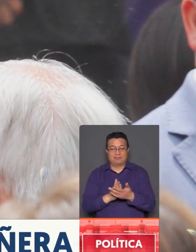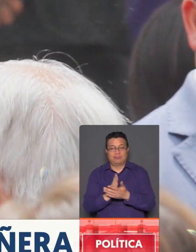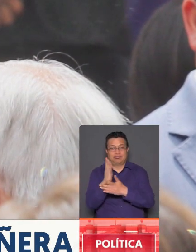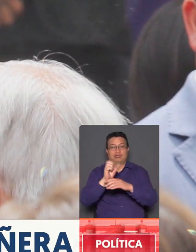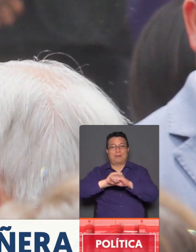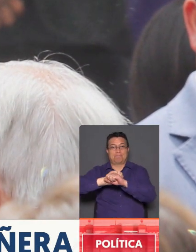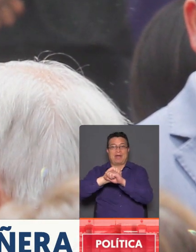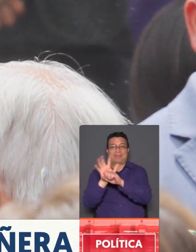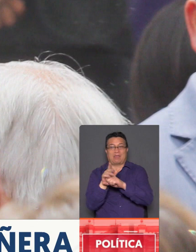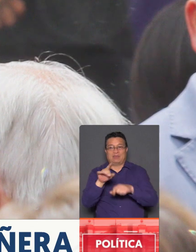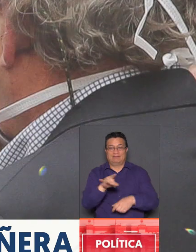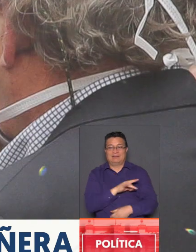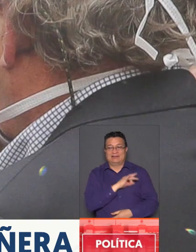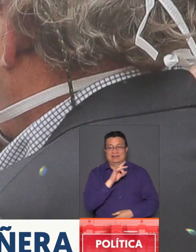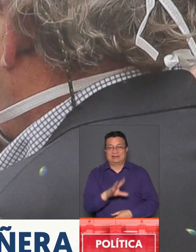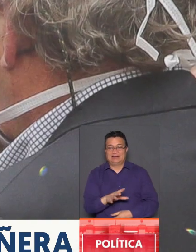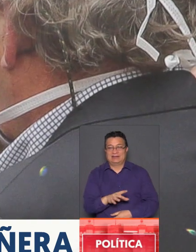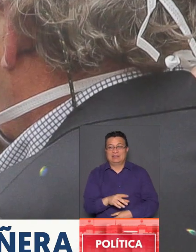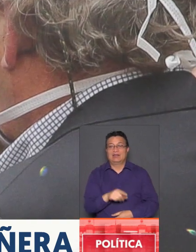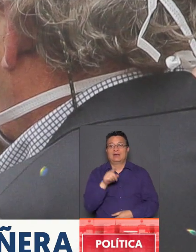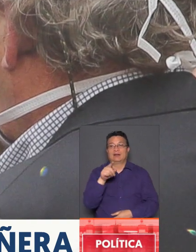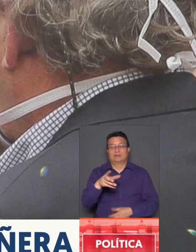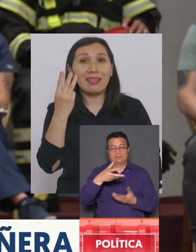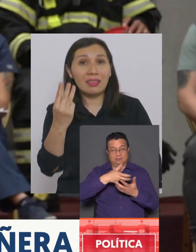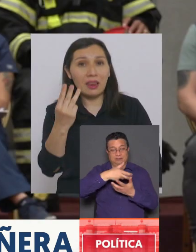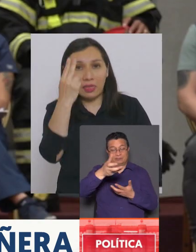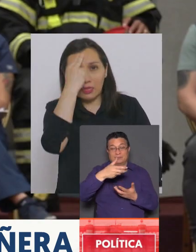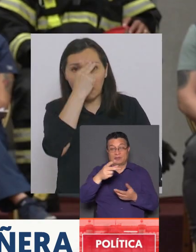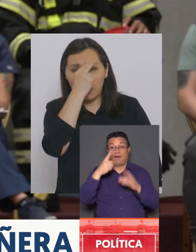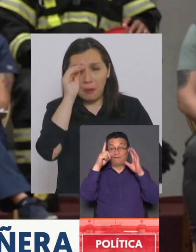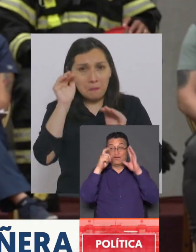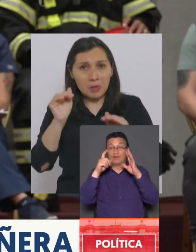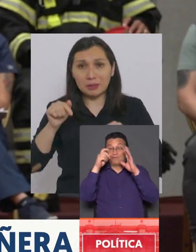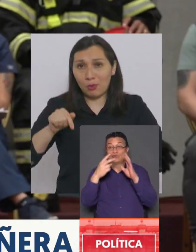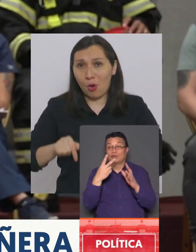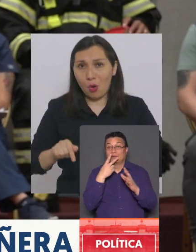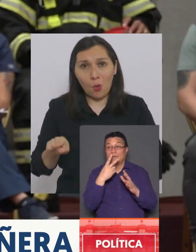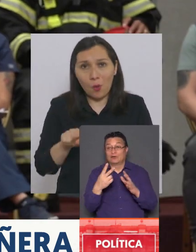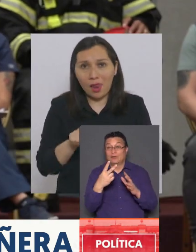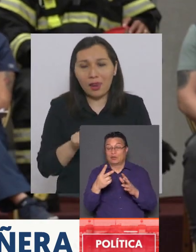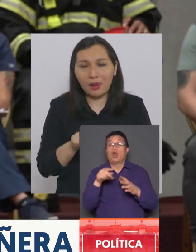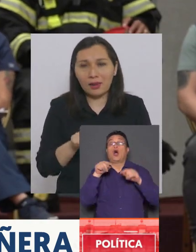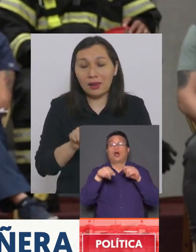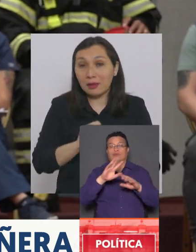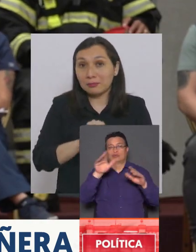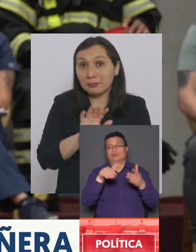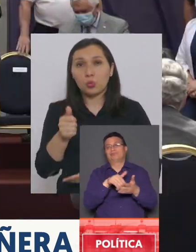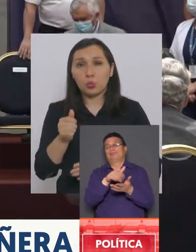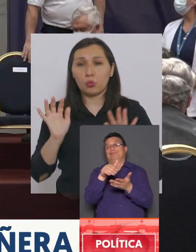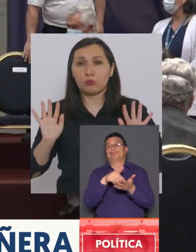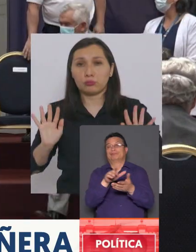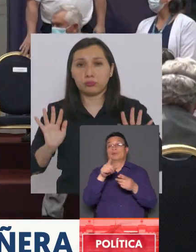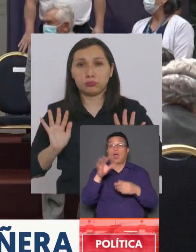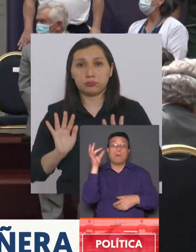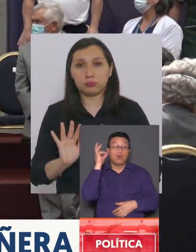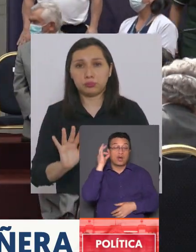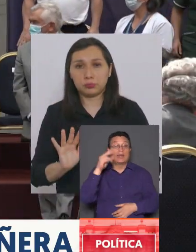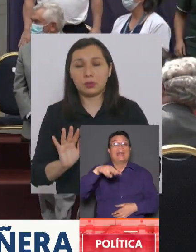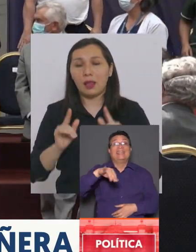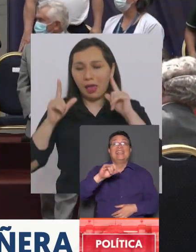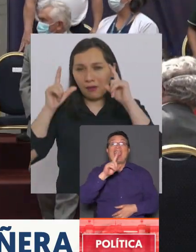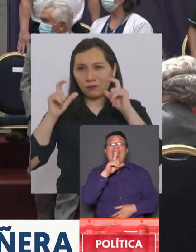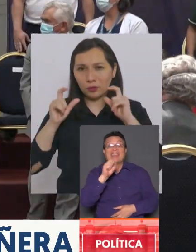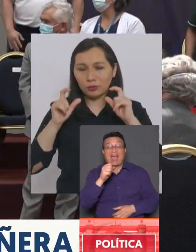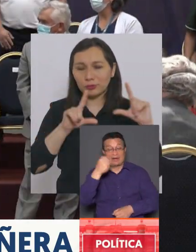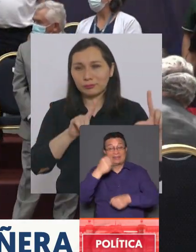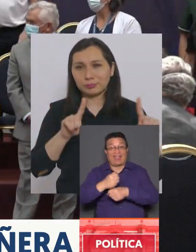nuestro país. Fue una agresión. Ahí estamos viendo algunas fotos que fue condenada en su minuto. La mujer era nieta de un funcionario